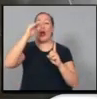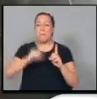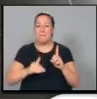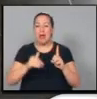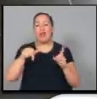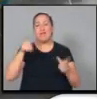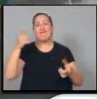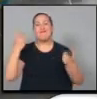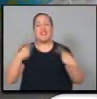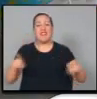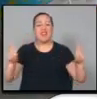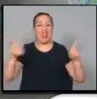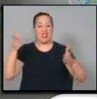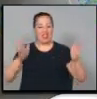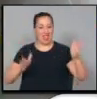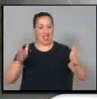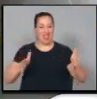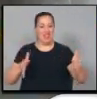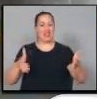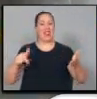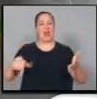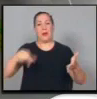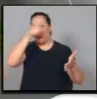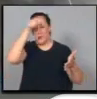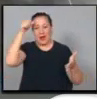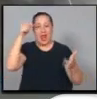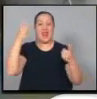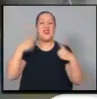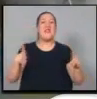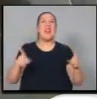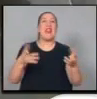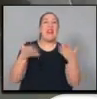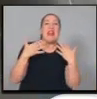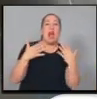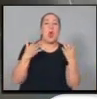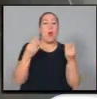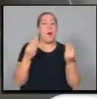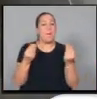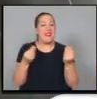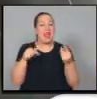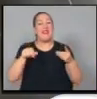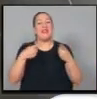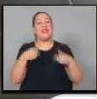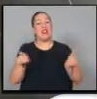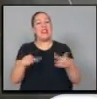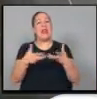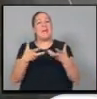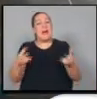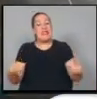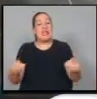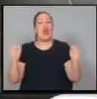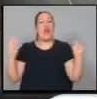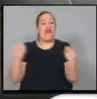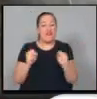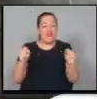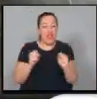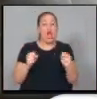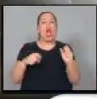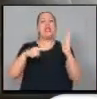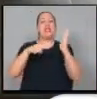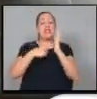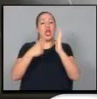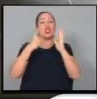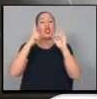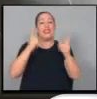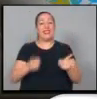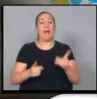estación, una masa de aire distinta a la que teníamos, que era cálida y húmeda, en este caso más seca, más fría, que está en el centro y también en